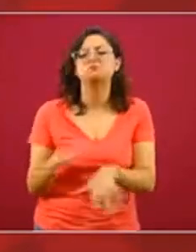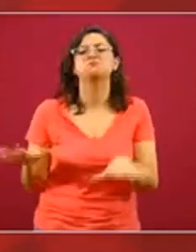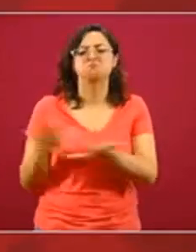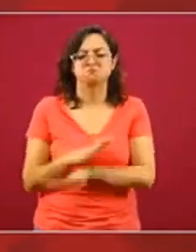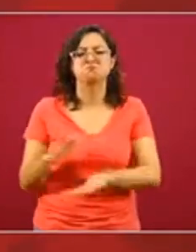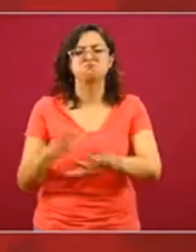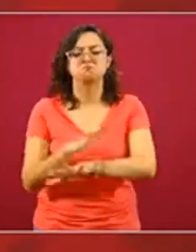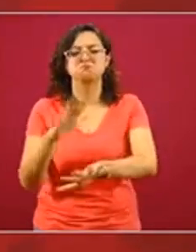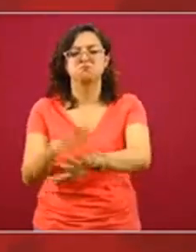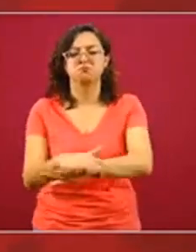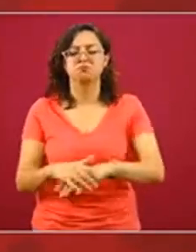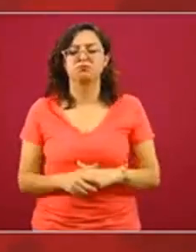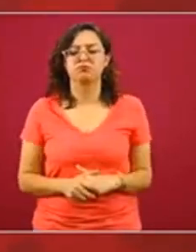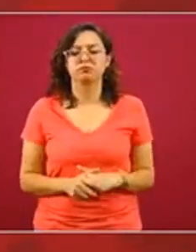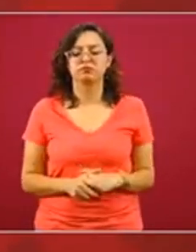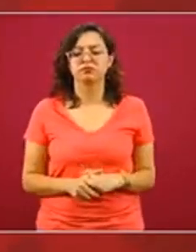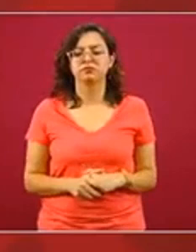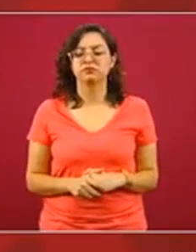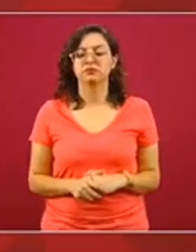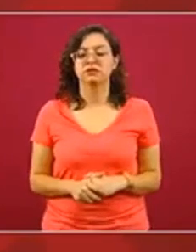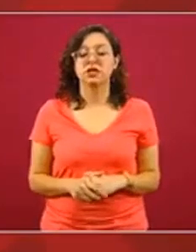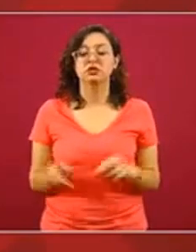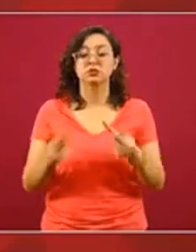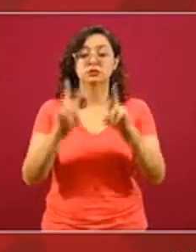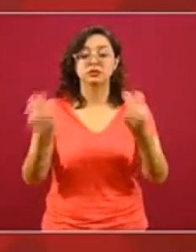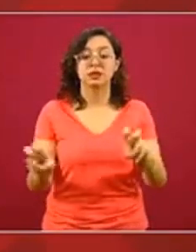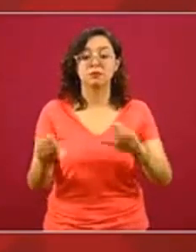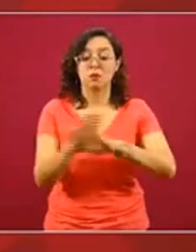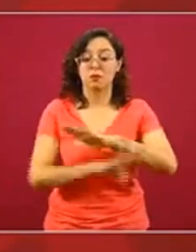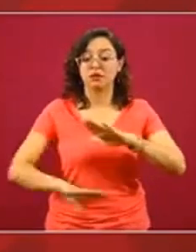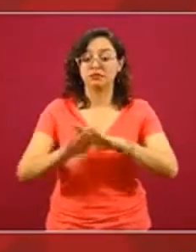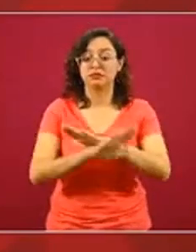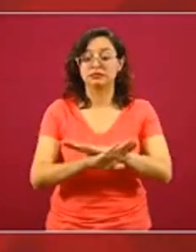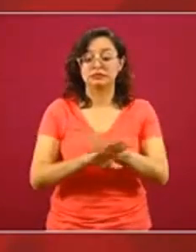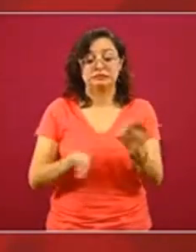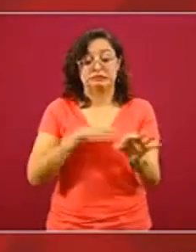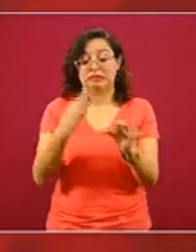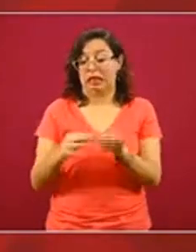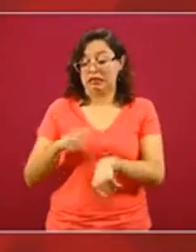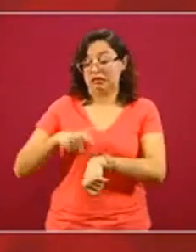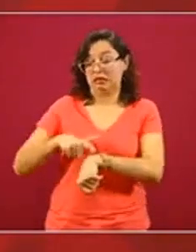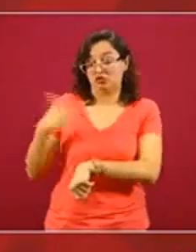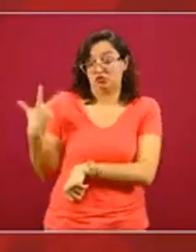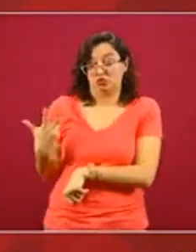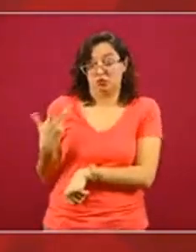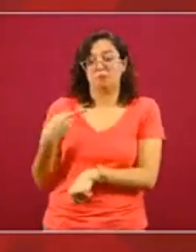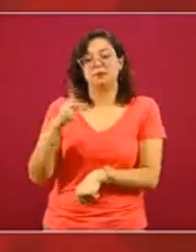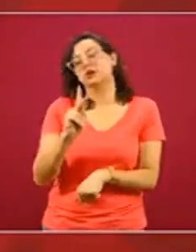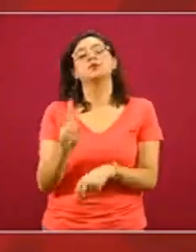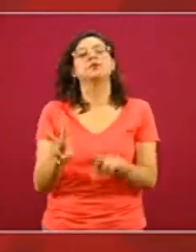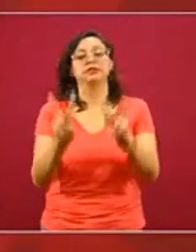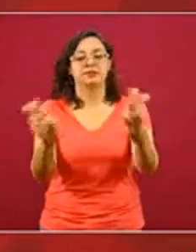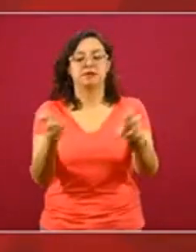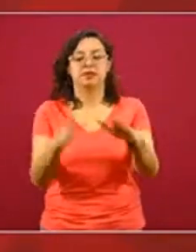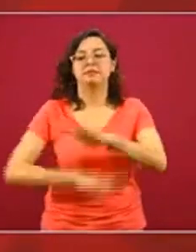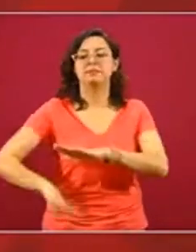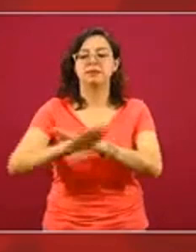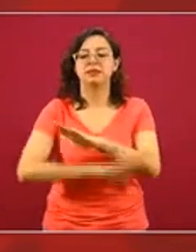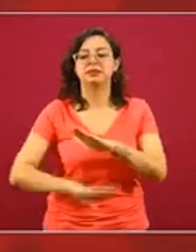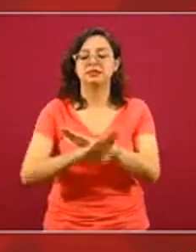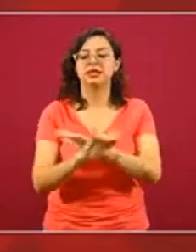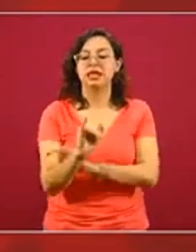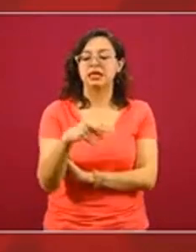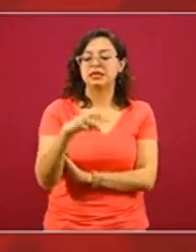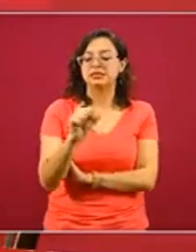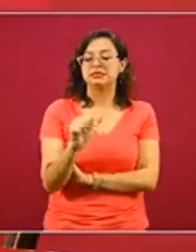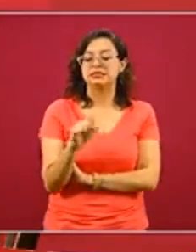conversaremos. Sobre basificación, y con esto terminamos porque son las 20 horas, cuando se creó el Instituto de Salud para el